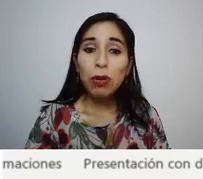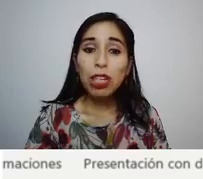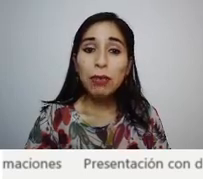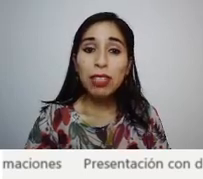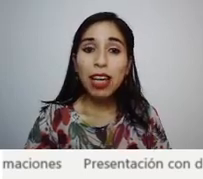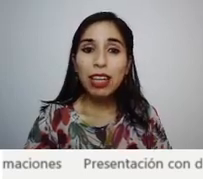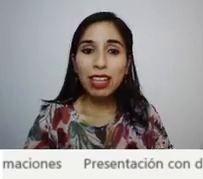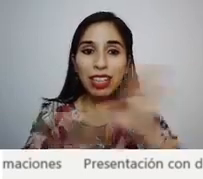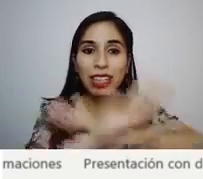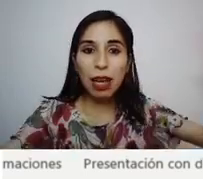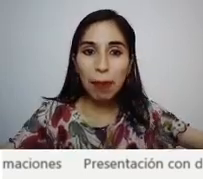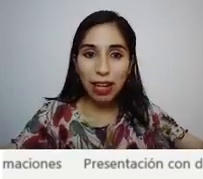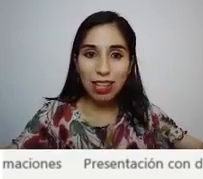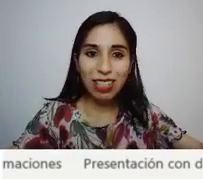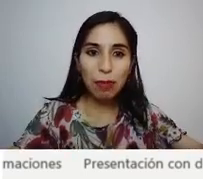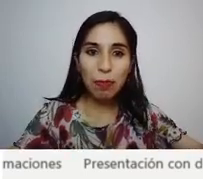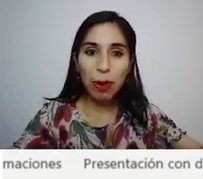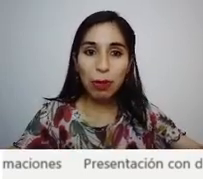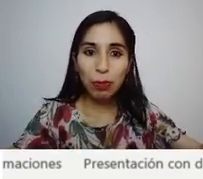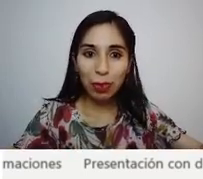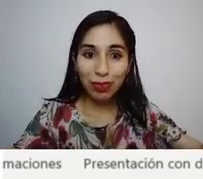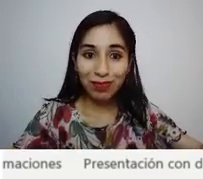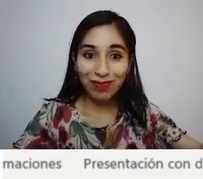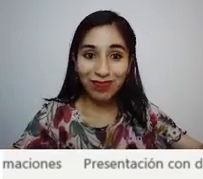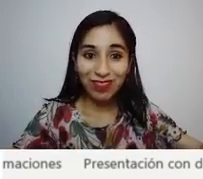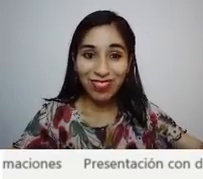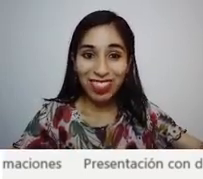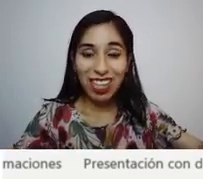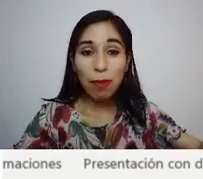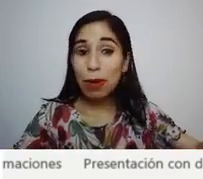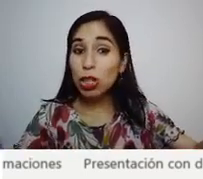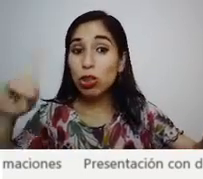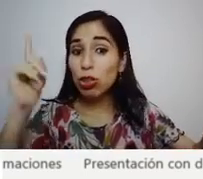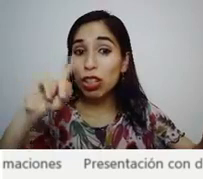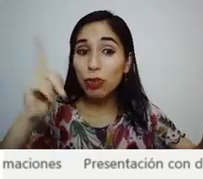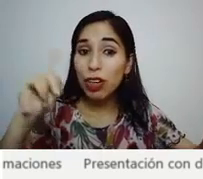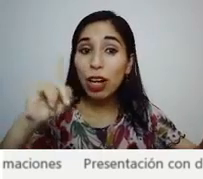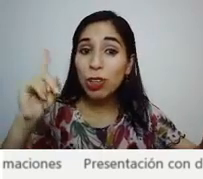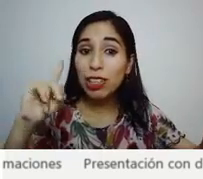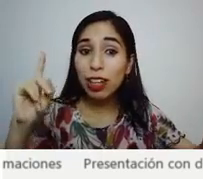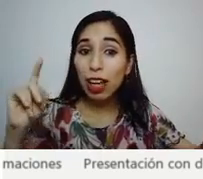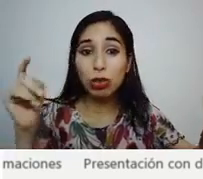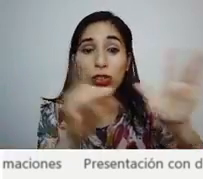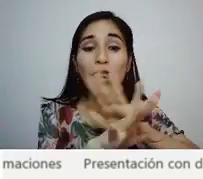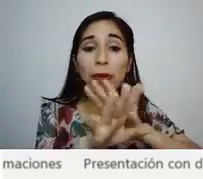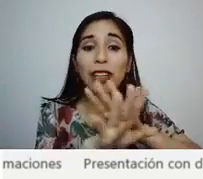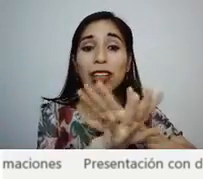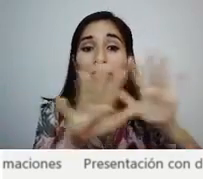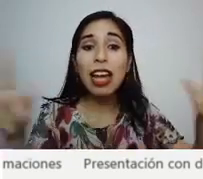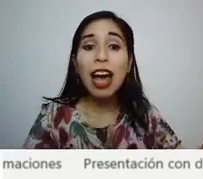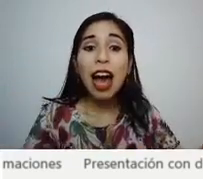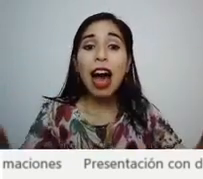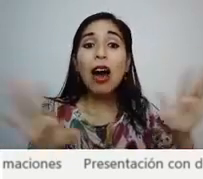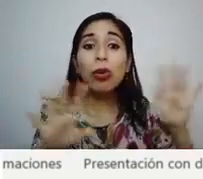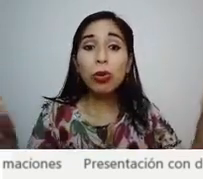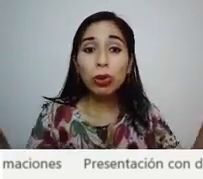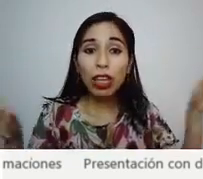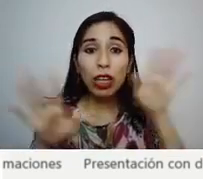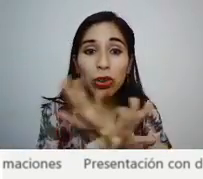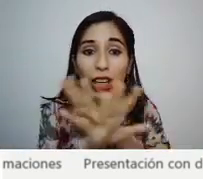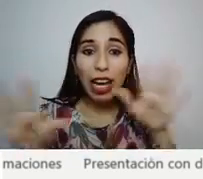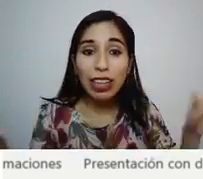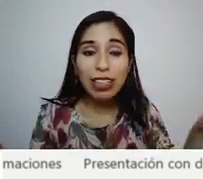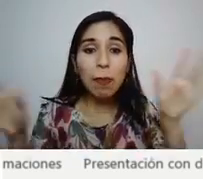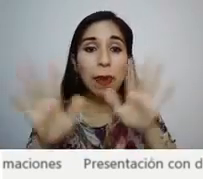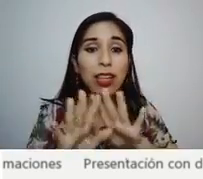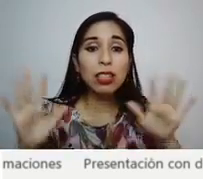pongo minimizar y desaparece mi powerpoint sí pero eso no significa que les cerrado solamente que se ha ocultado